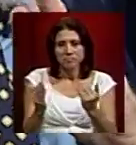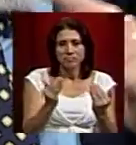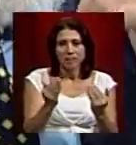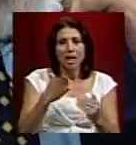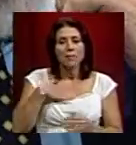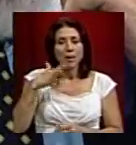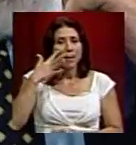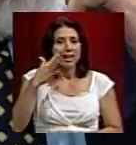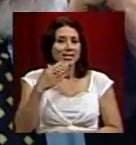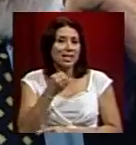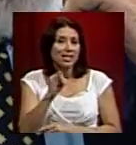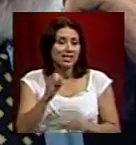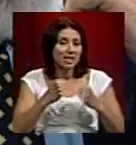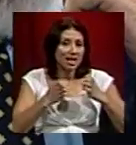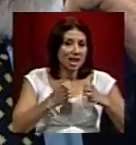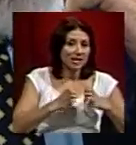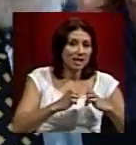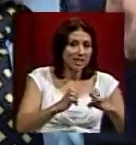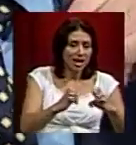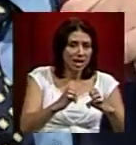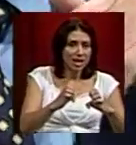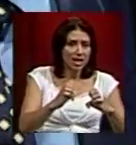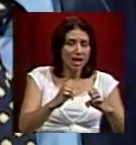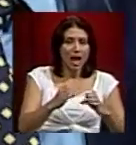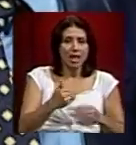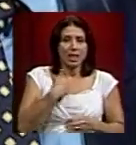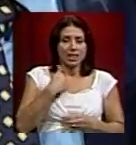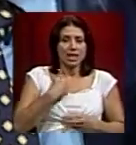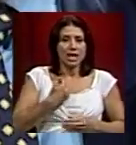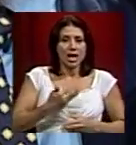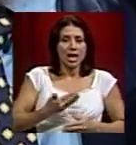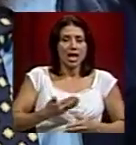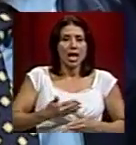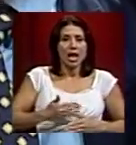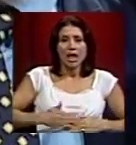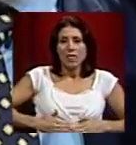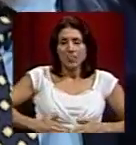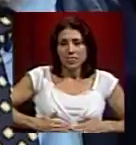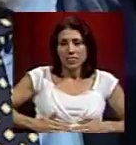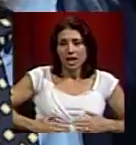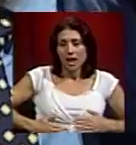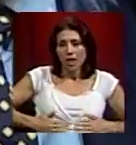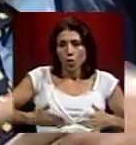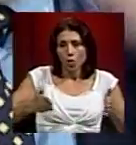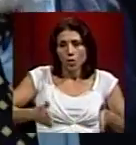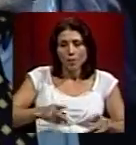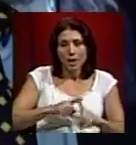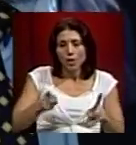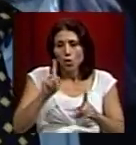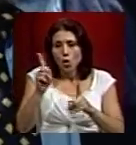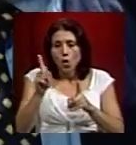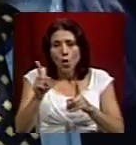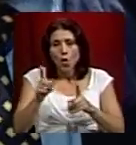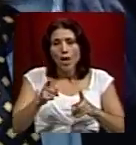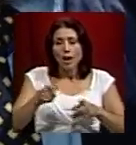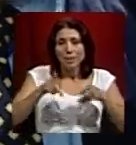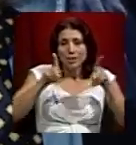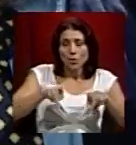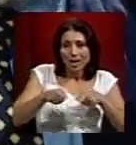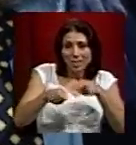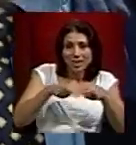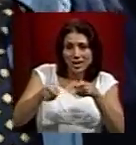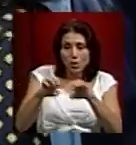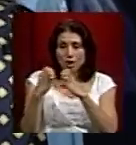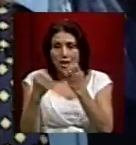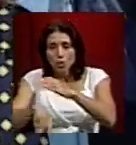me parece que si la estrategia está en la cabeza del entrenador, pero no se la comunica a los 11 jugadores, es pateando bolas para